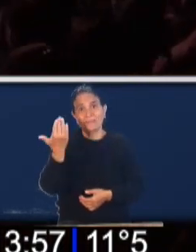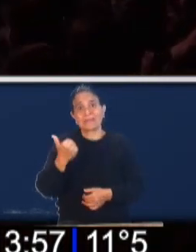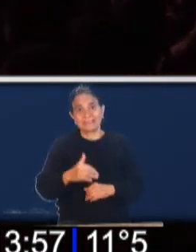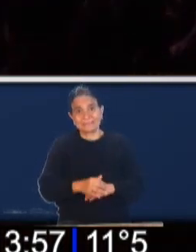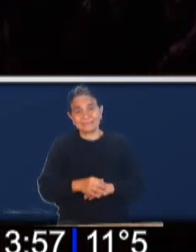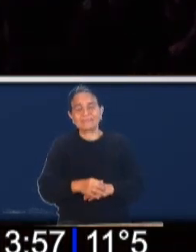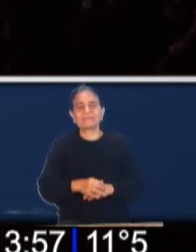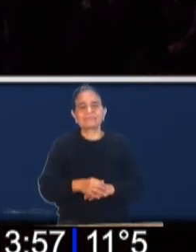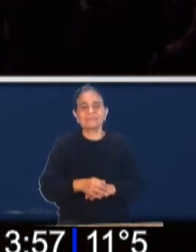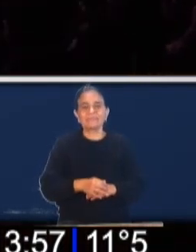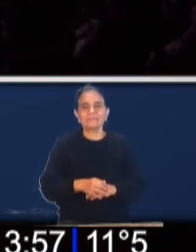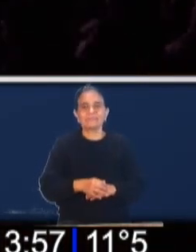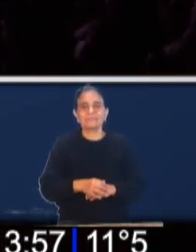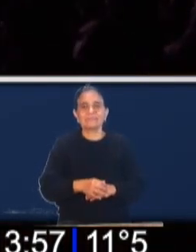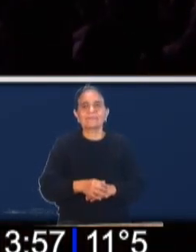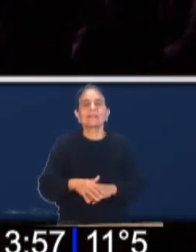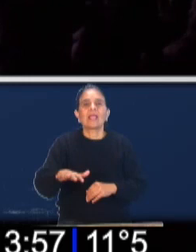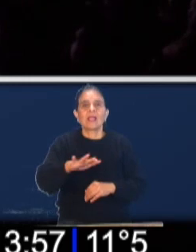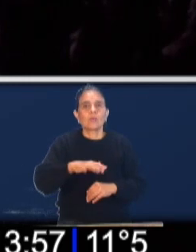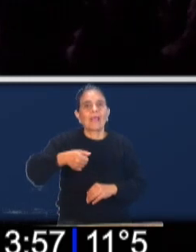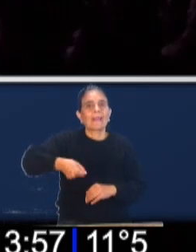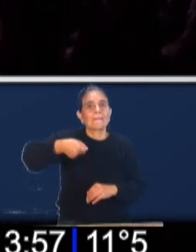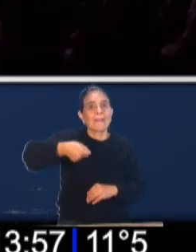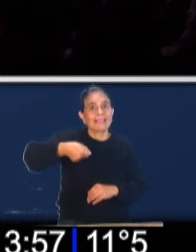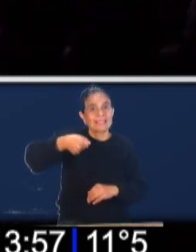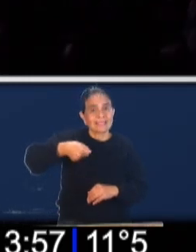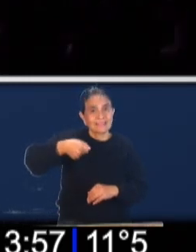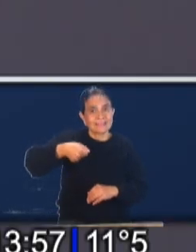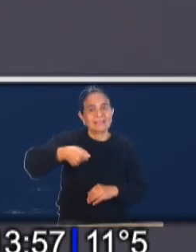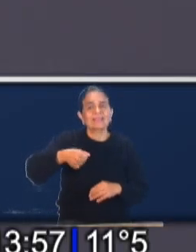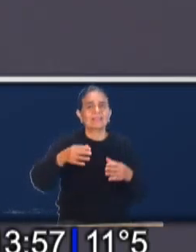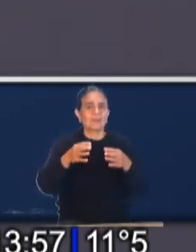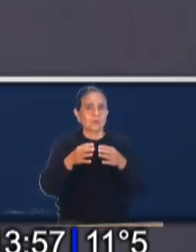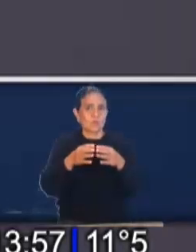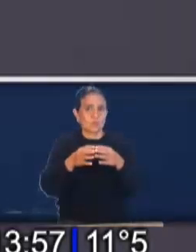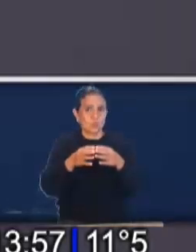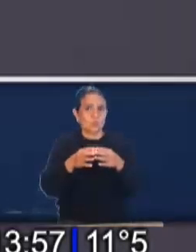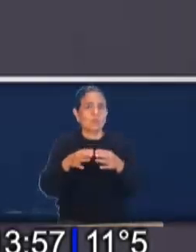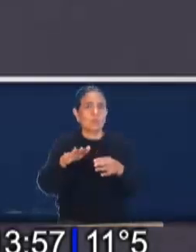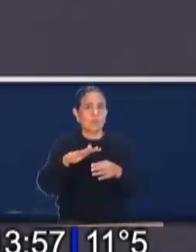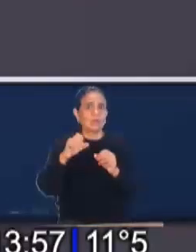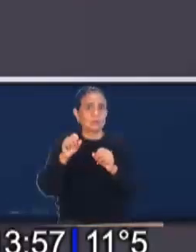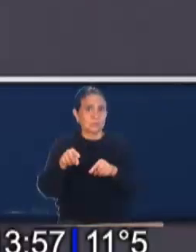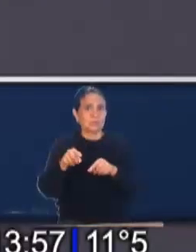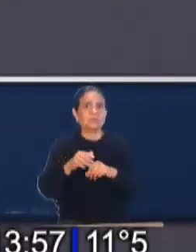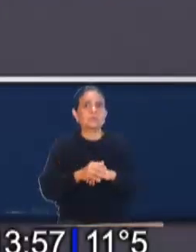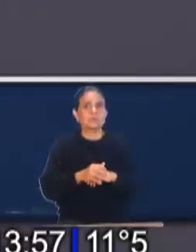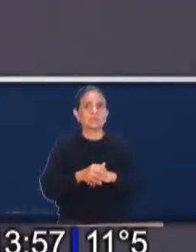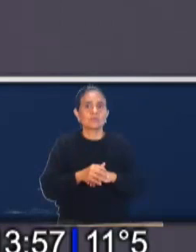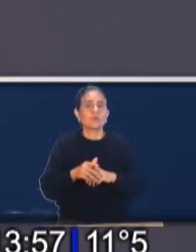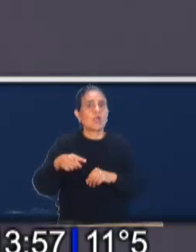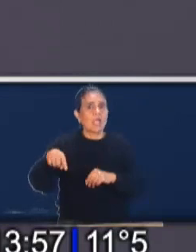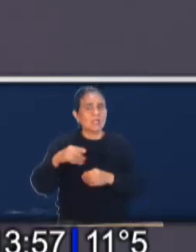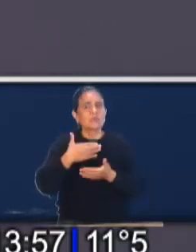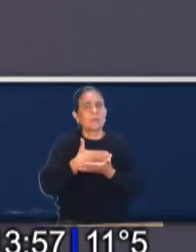la participación, por ejemplo, de la localidad de Balde, que tiene, digamos, su ballet de la localidad, y la verdad que siempre